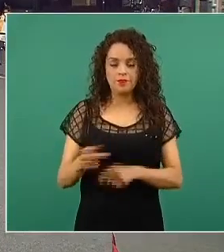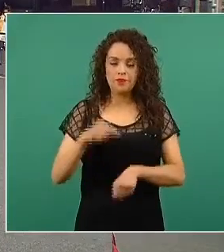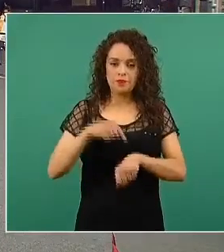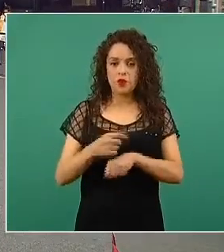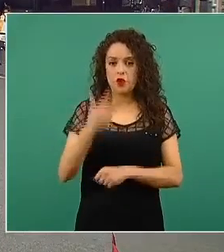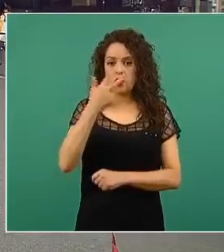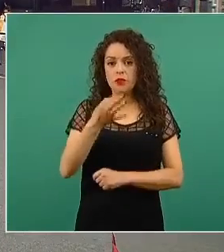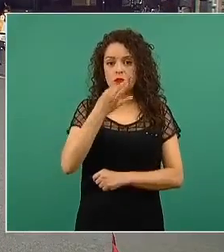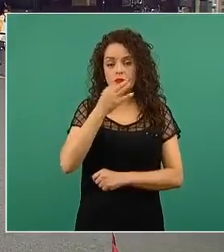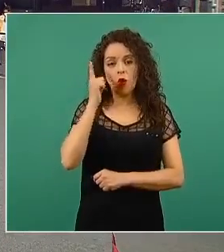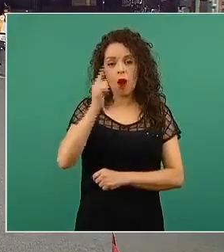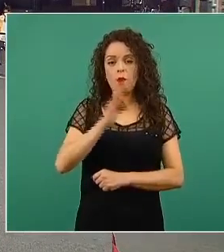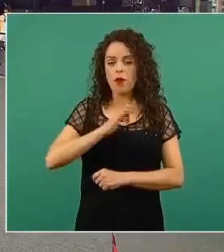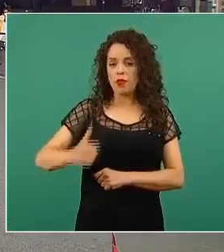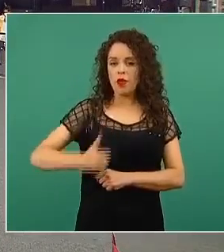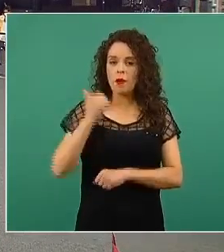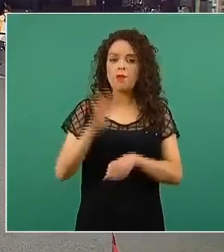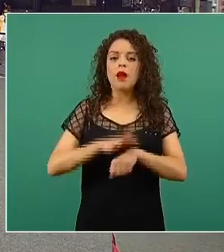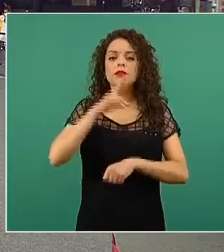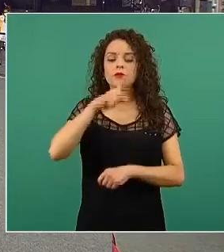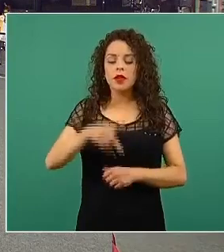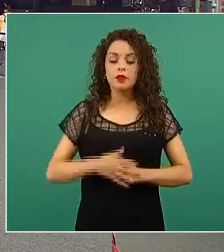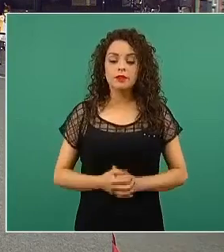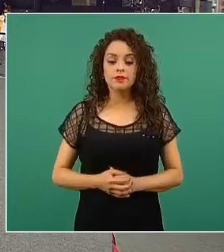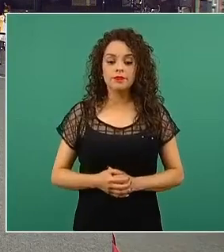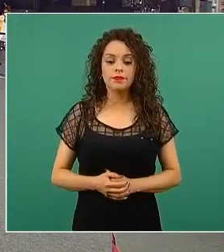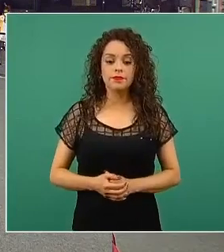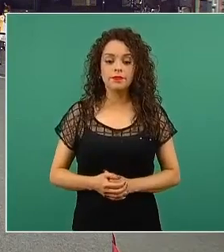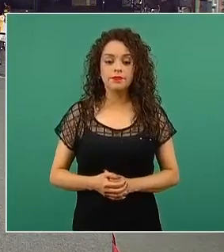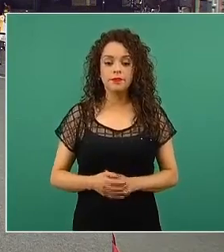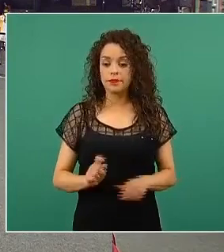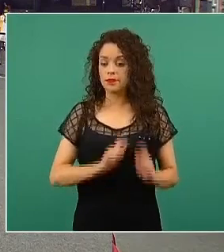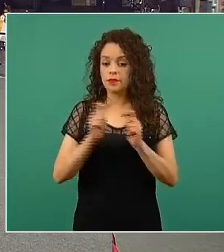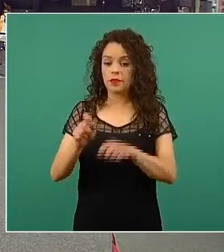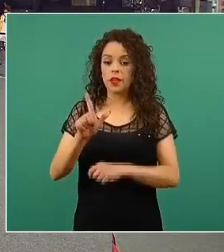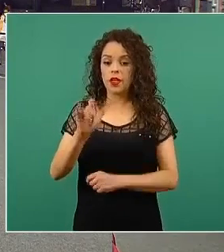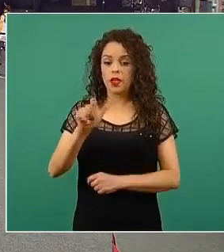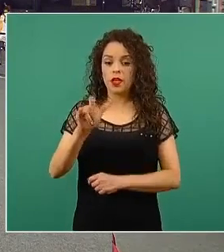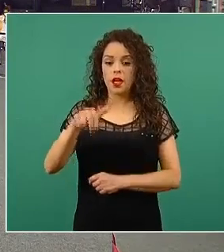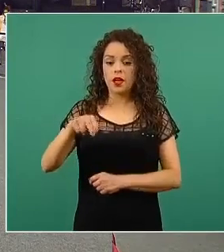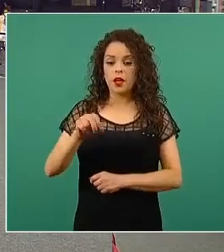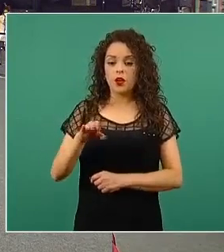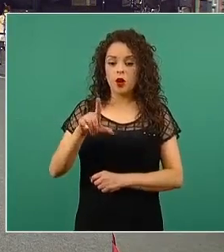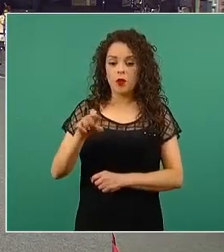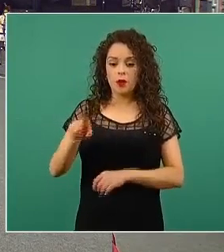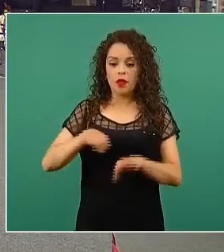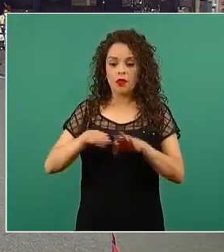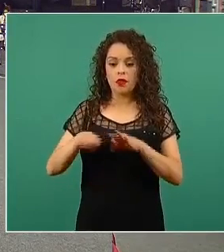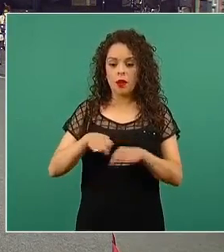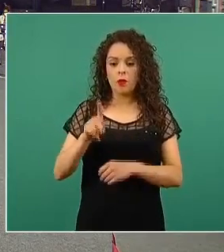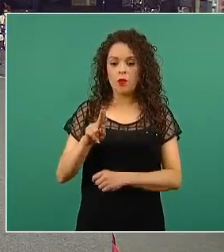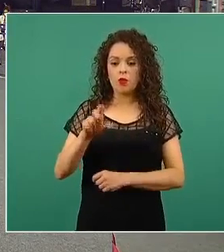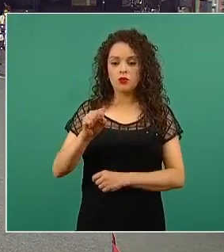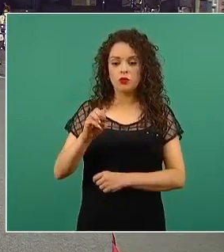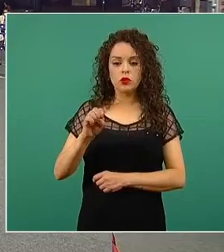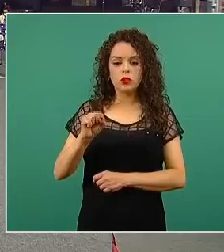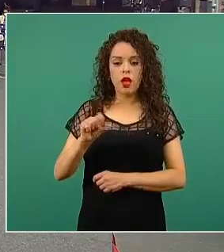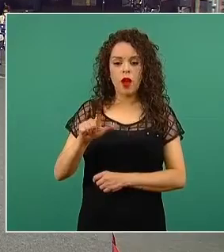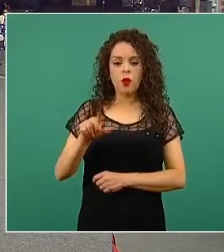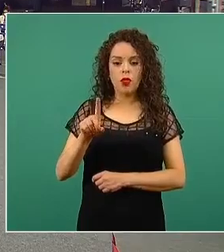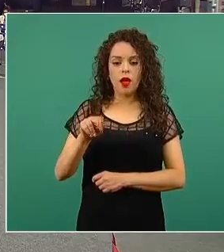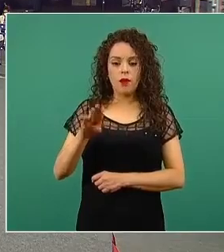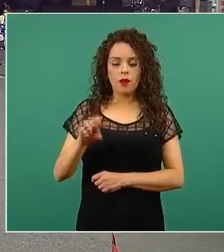de la mejor manera posible. Por favor, le damos el uso de la voz. Liliana Noble, de Pulso Saludable. Luego saltamos por acá y regresamos de este